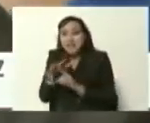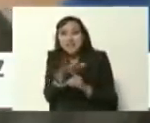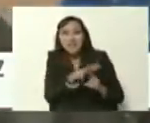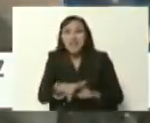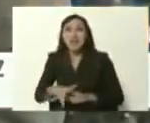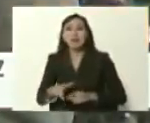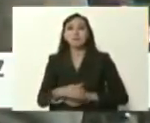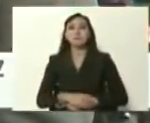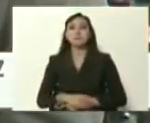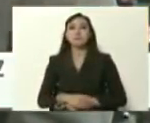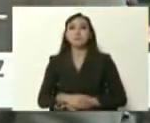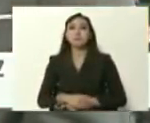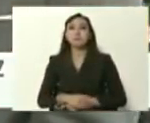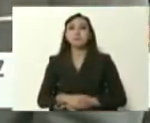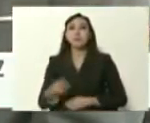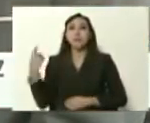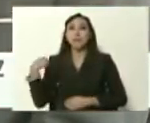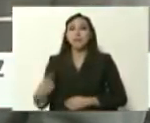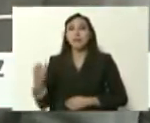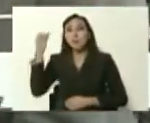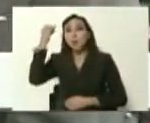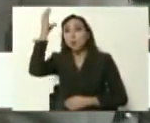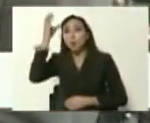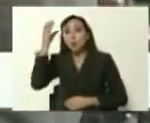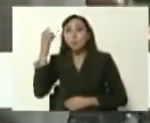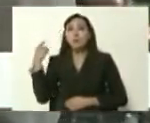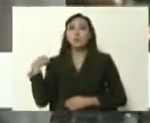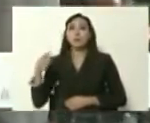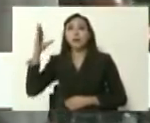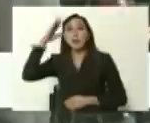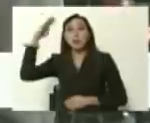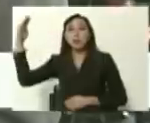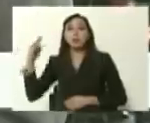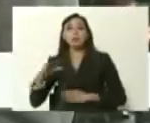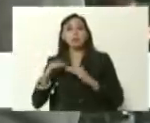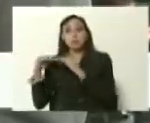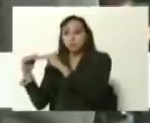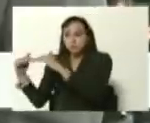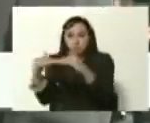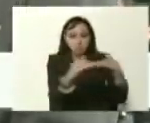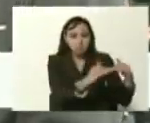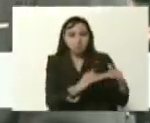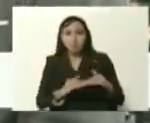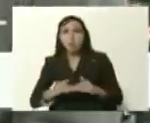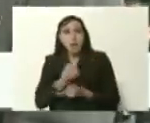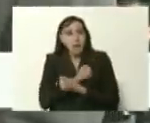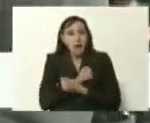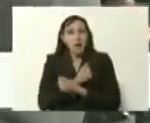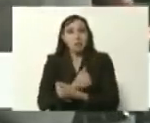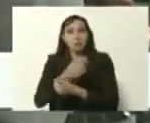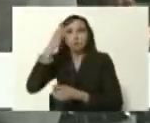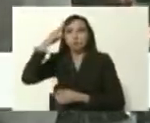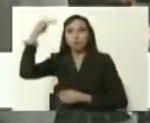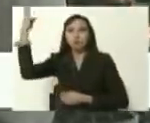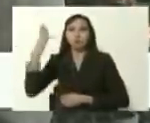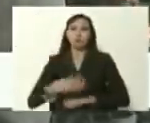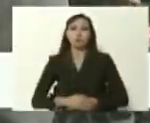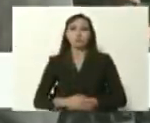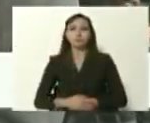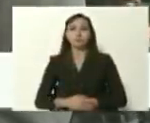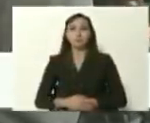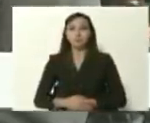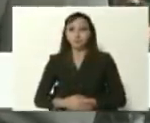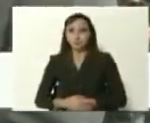discriminativas y que tenemos el principio de fe que Dios ama a todos los venezolanos por igual, a todos los seres humanos,